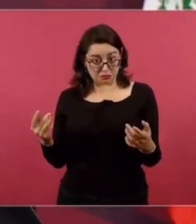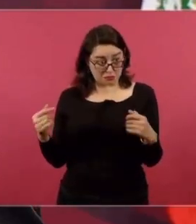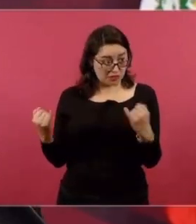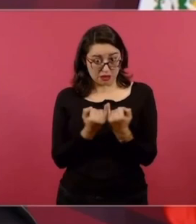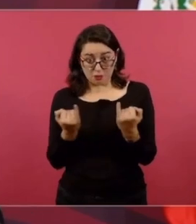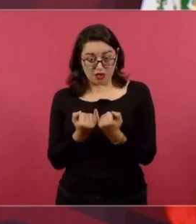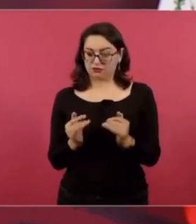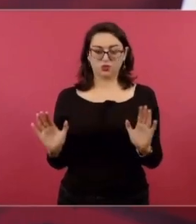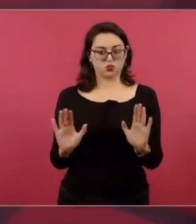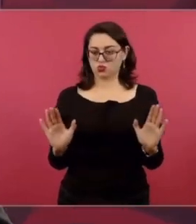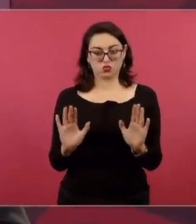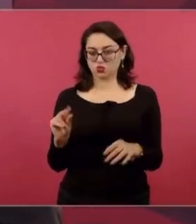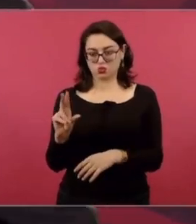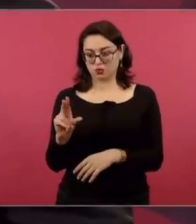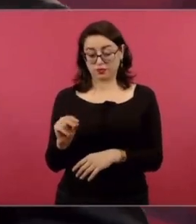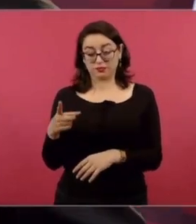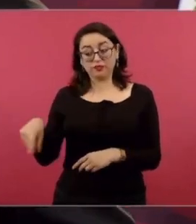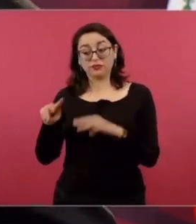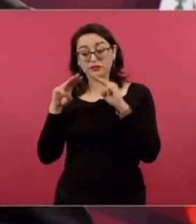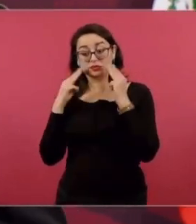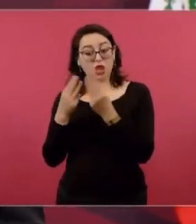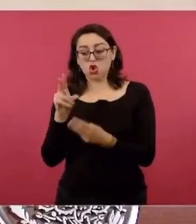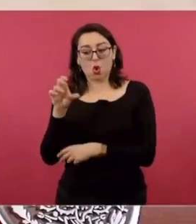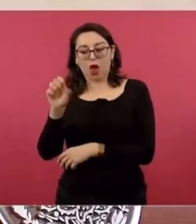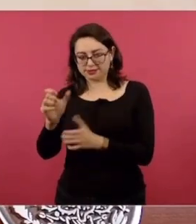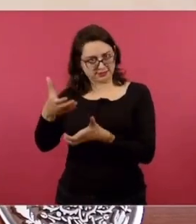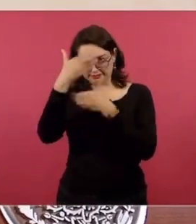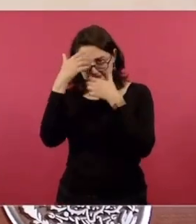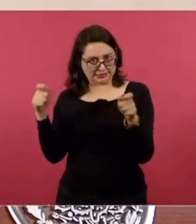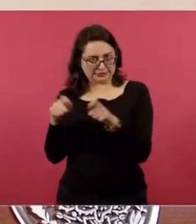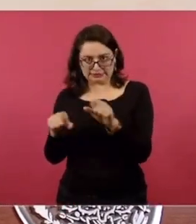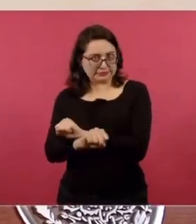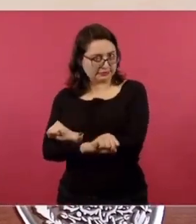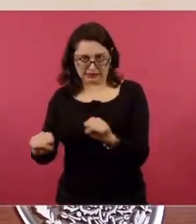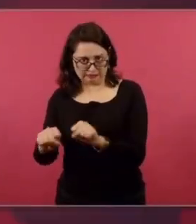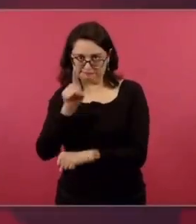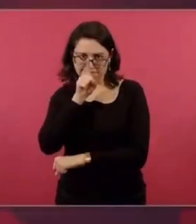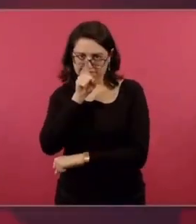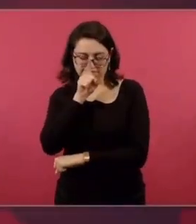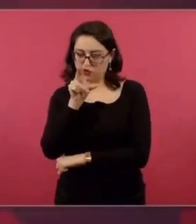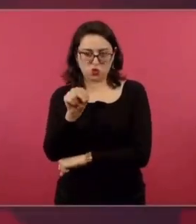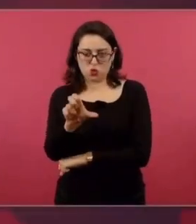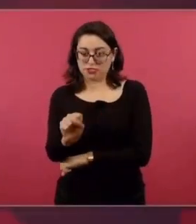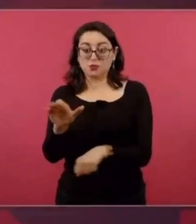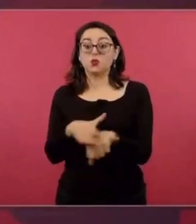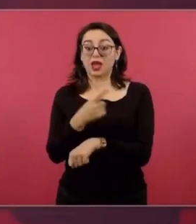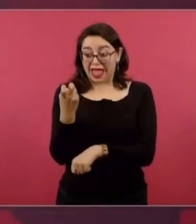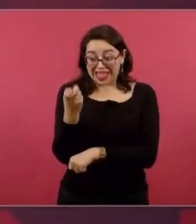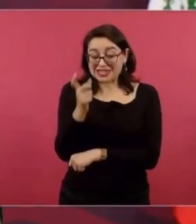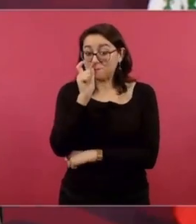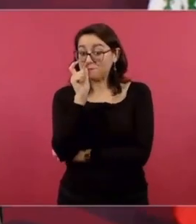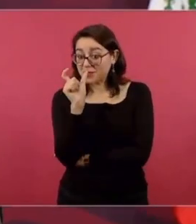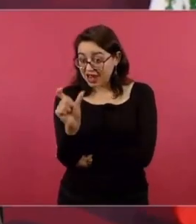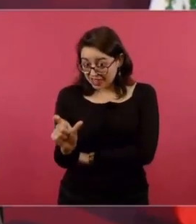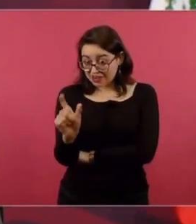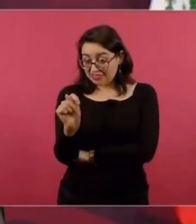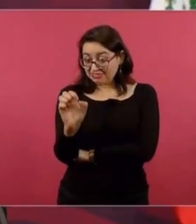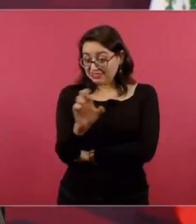Ultra conservadores vecinos nuestros que quieren este tener